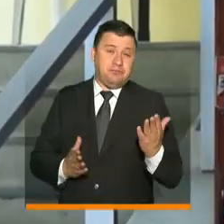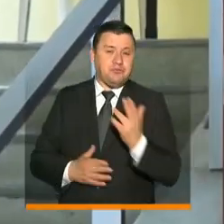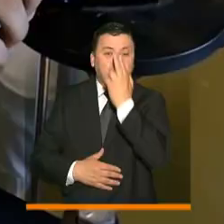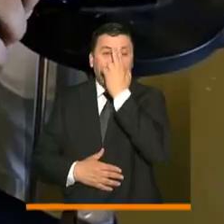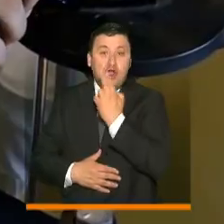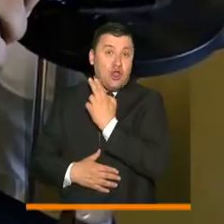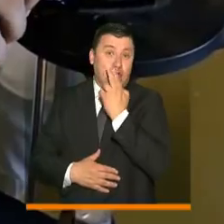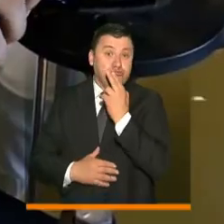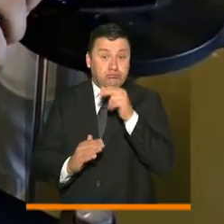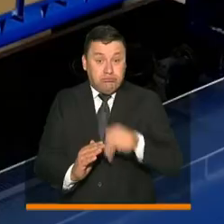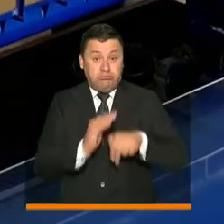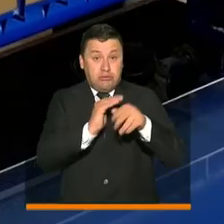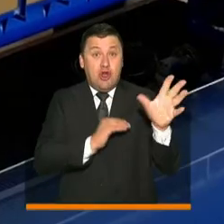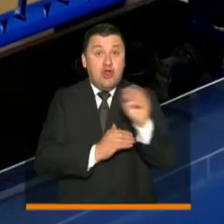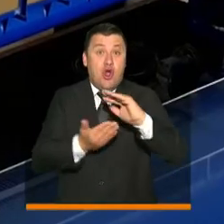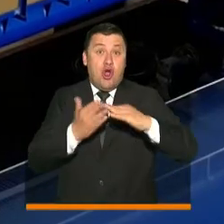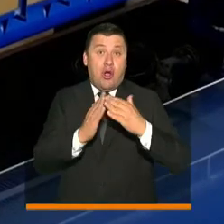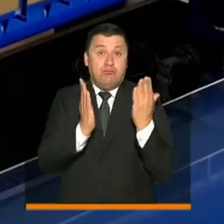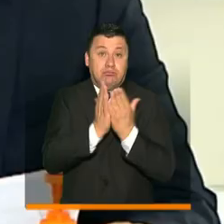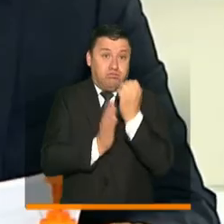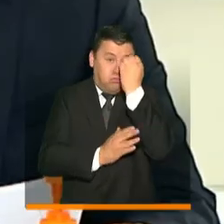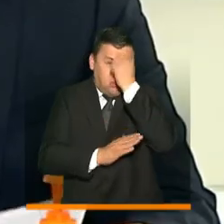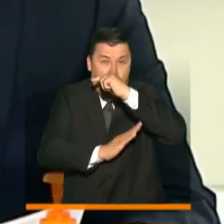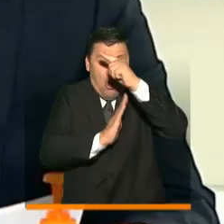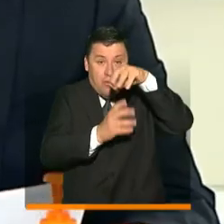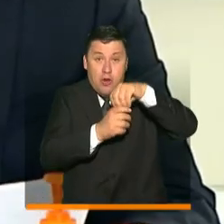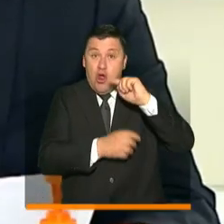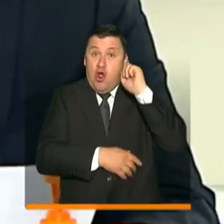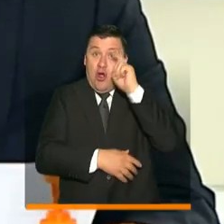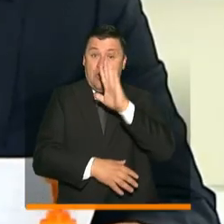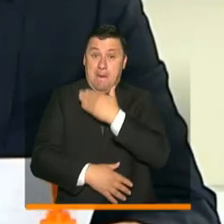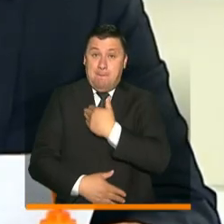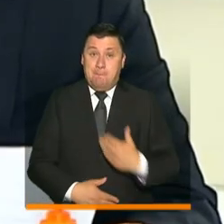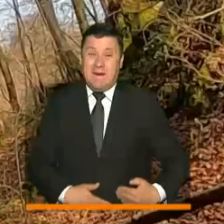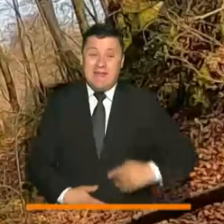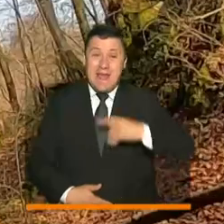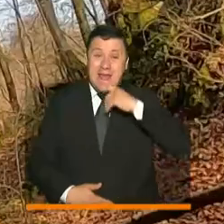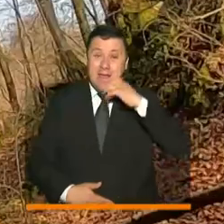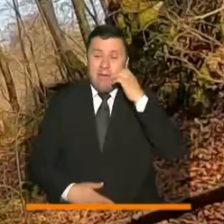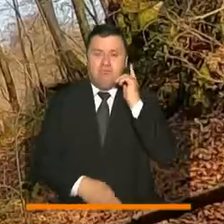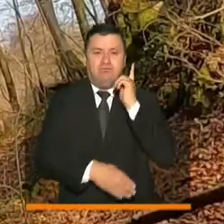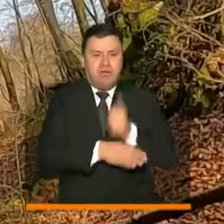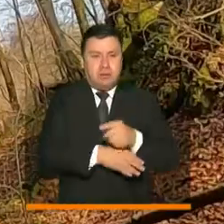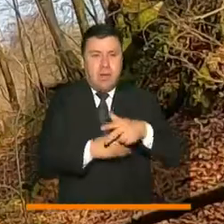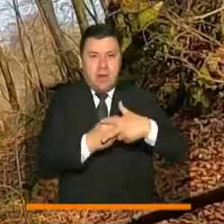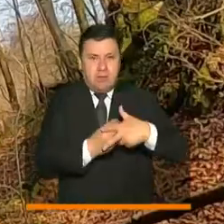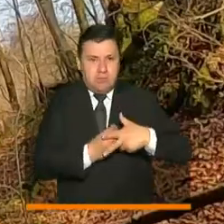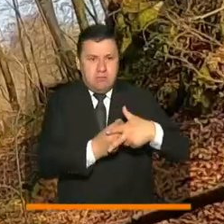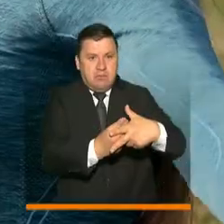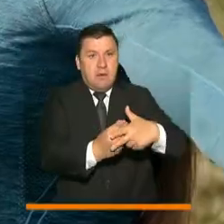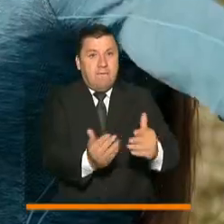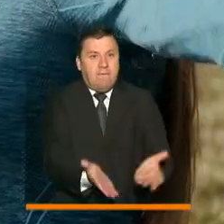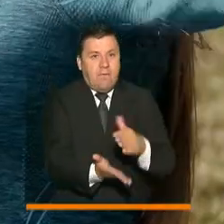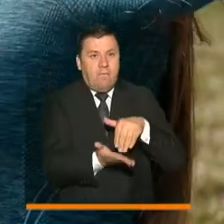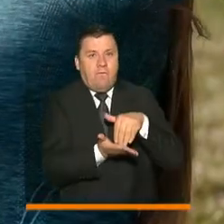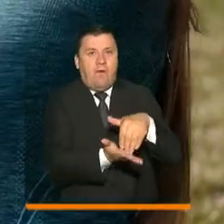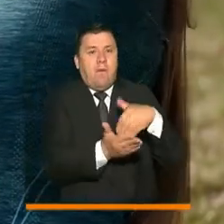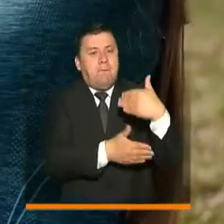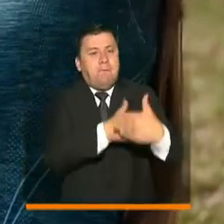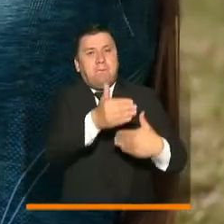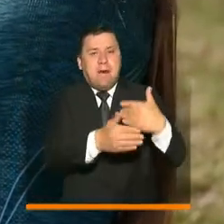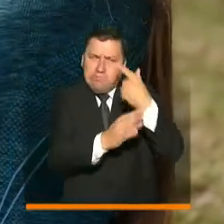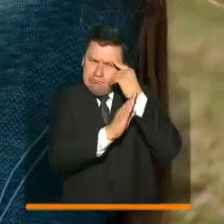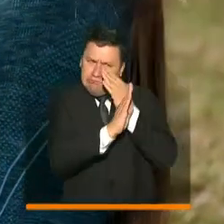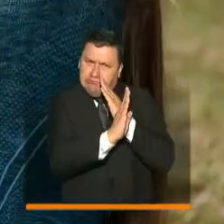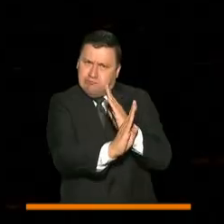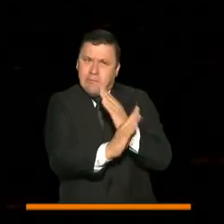Comprometido con el bienestar de las comunidades académicas del país, el gobierno del presidente Iván Duque brinda herramientas que fortalecen y desarrollan procesos de